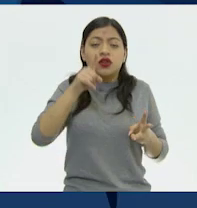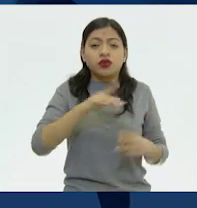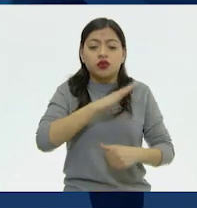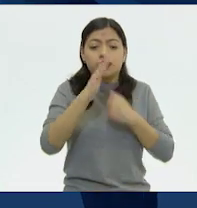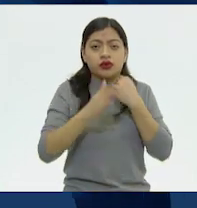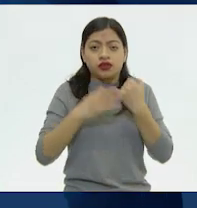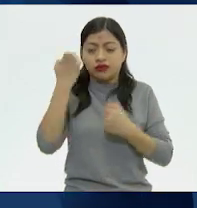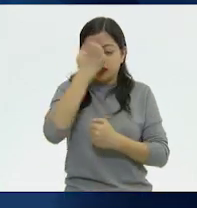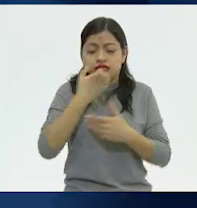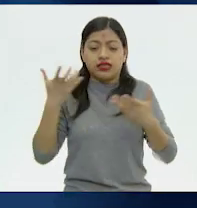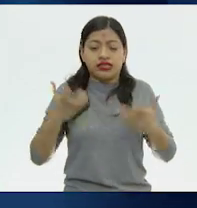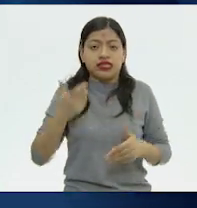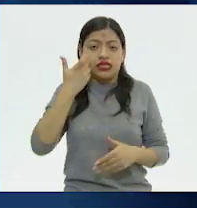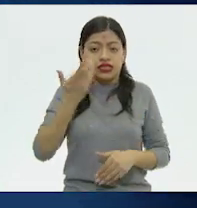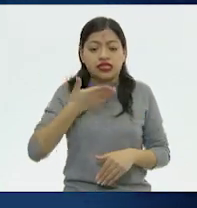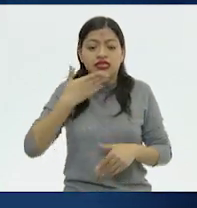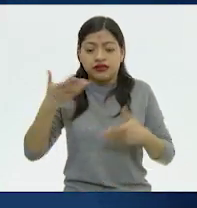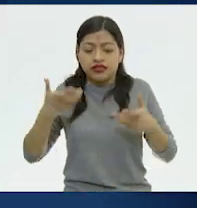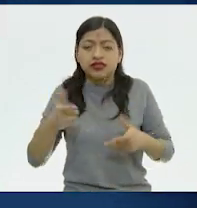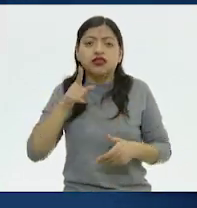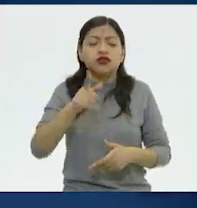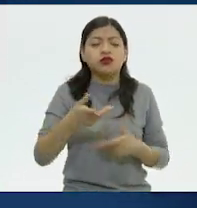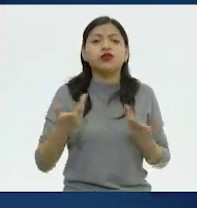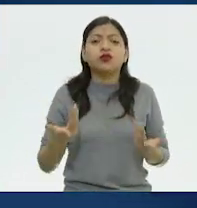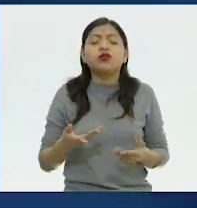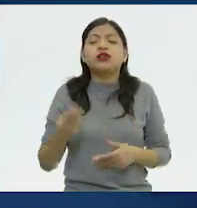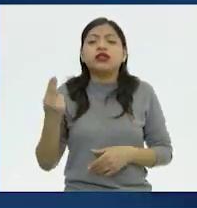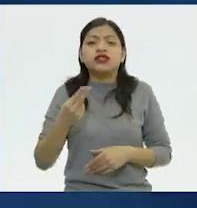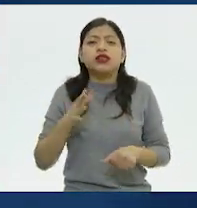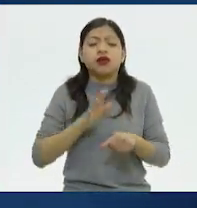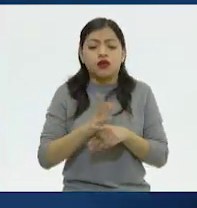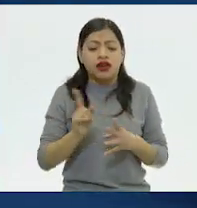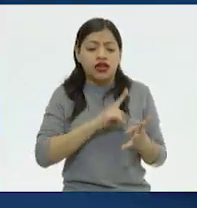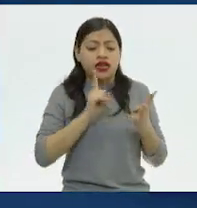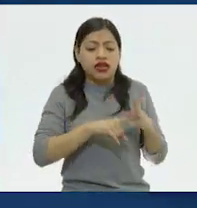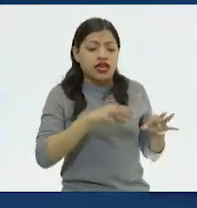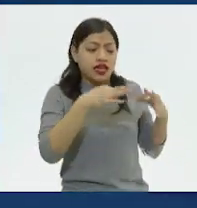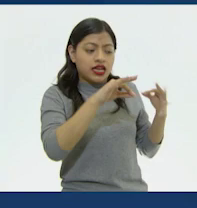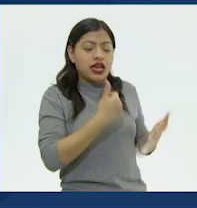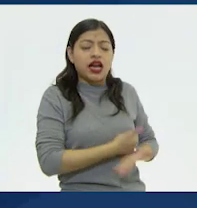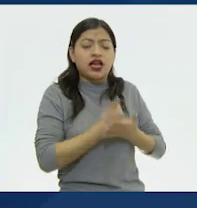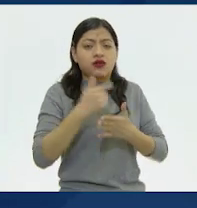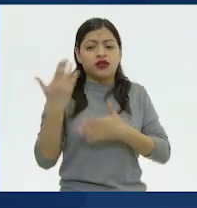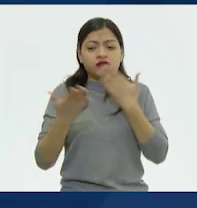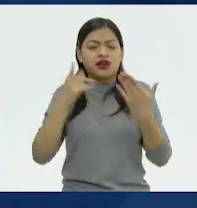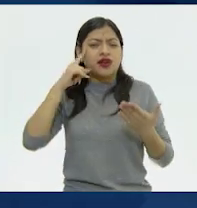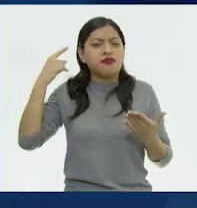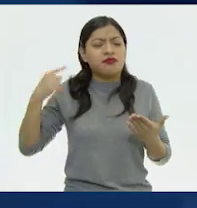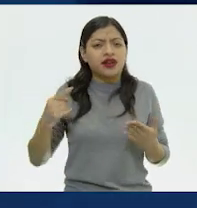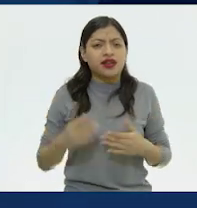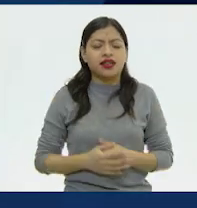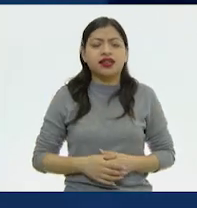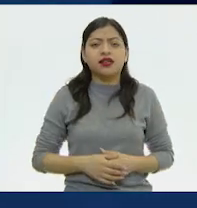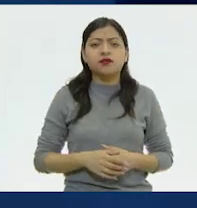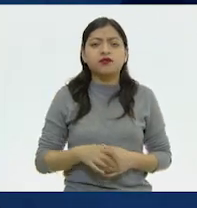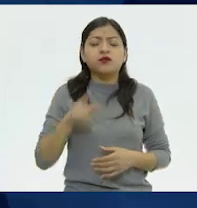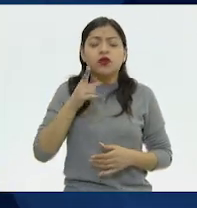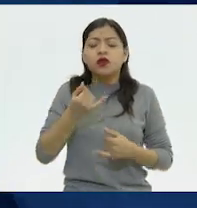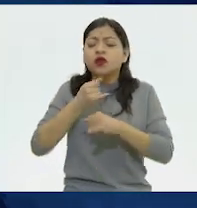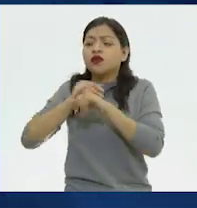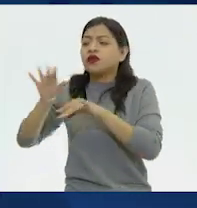buen examen? ¿Qué es una guía de autoestudio? ¿Para qué nos sirve una guía de autoestudio? ¿Qué organizadores